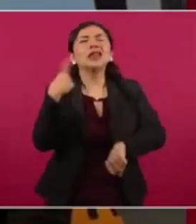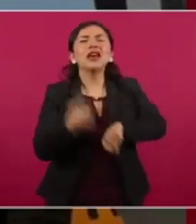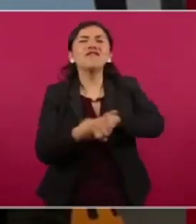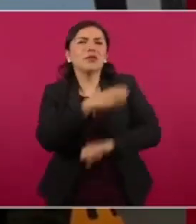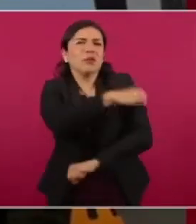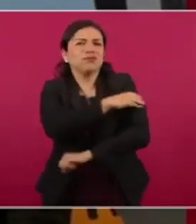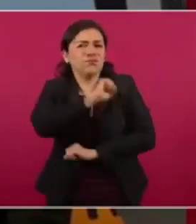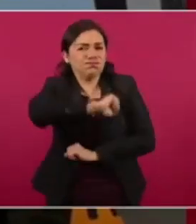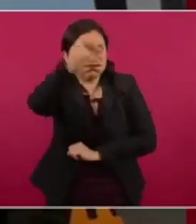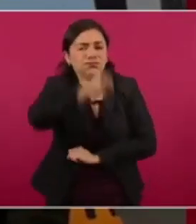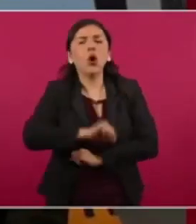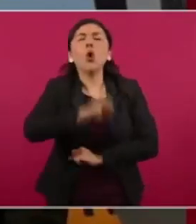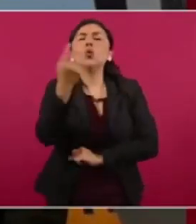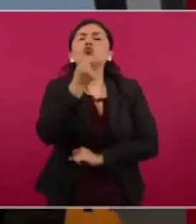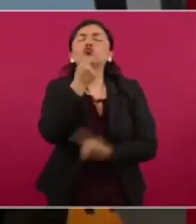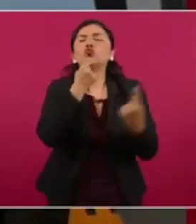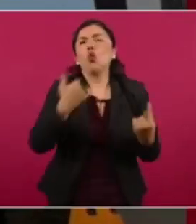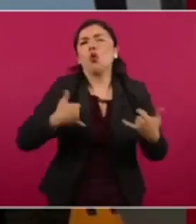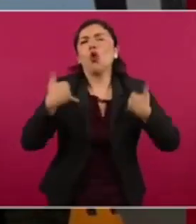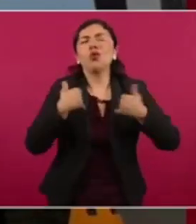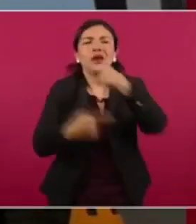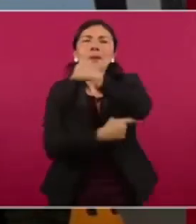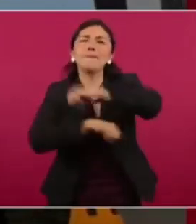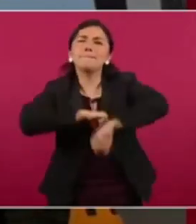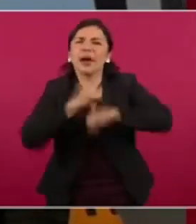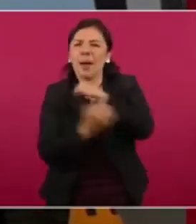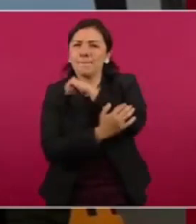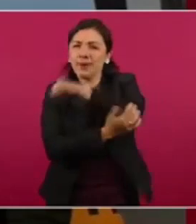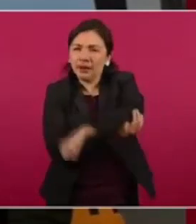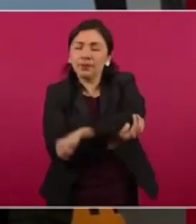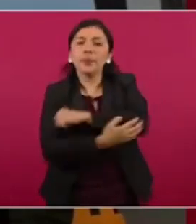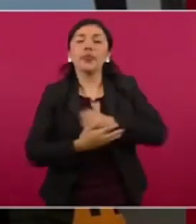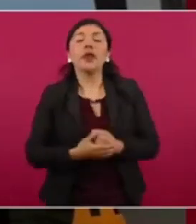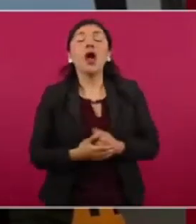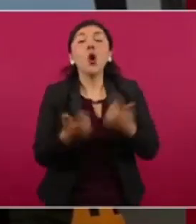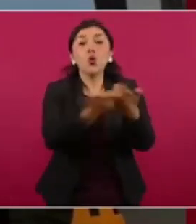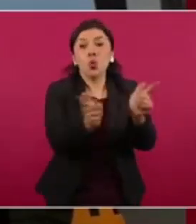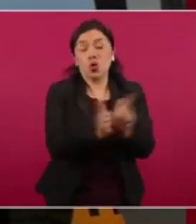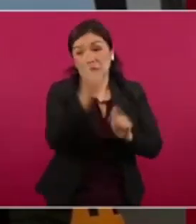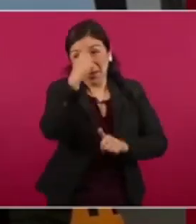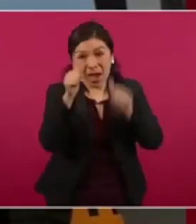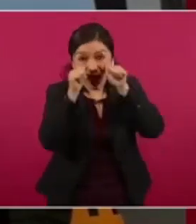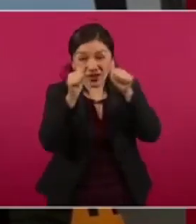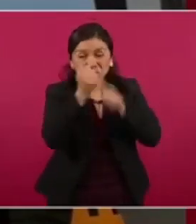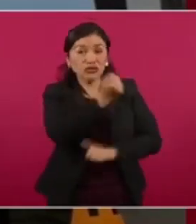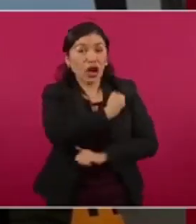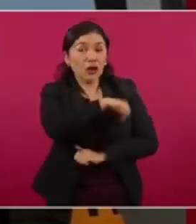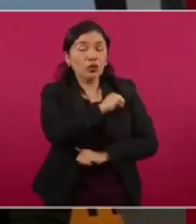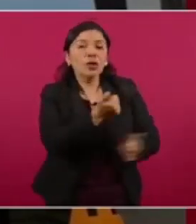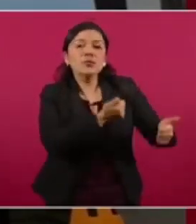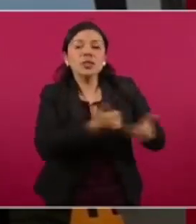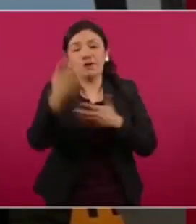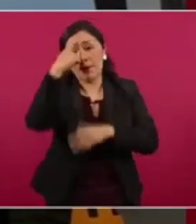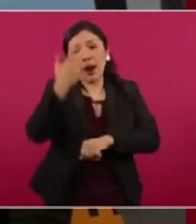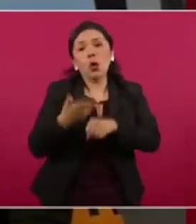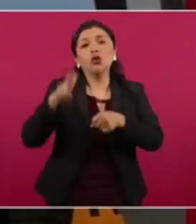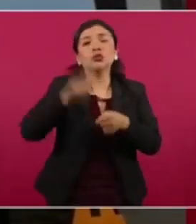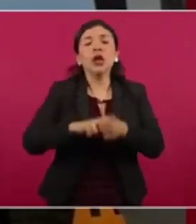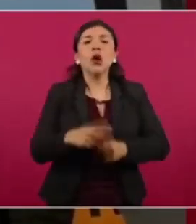menor con una fractura de codo. Las células de sanidad trasladaron a los hospitales a